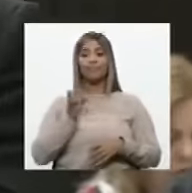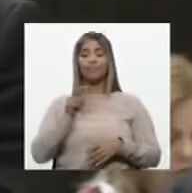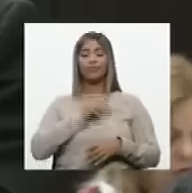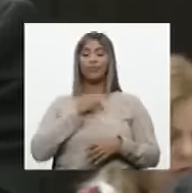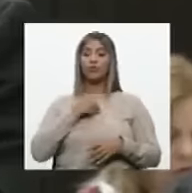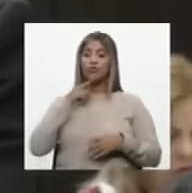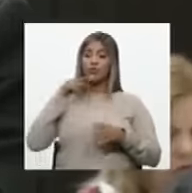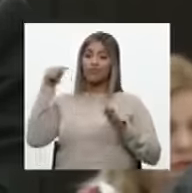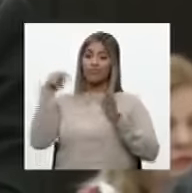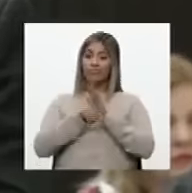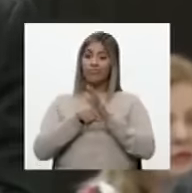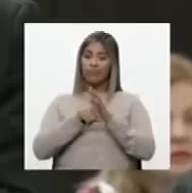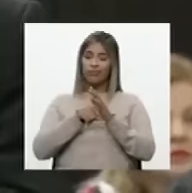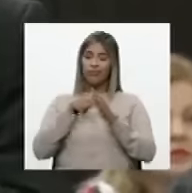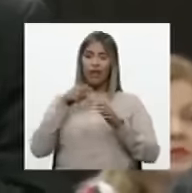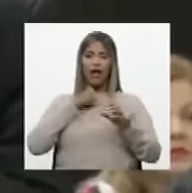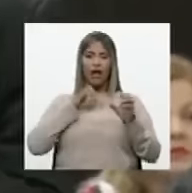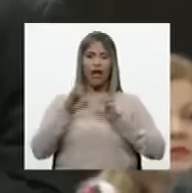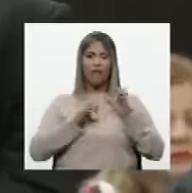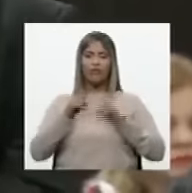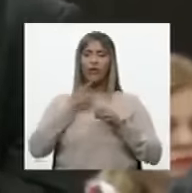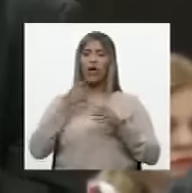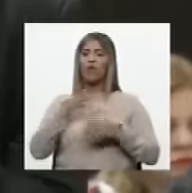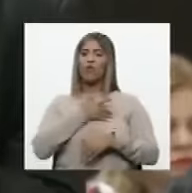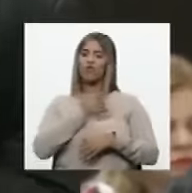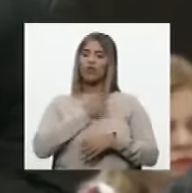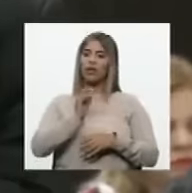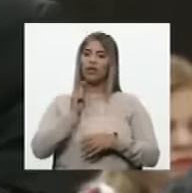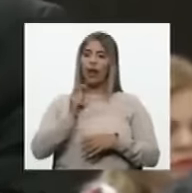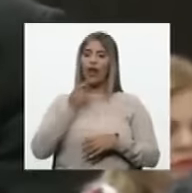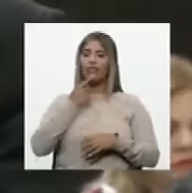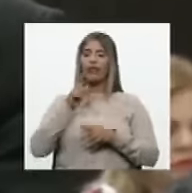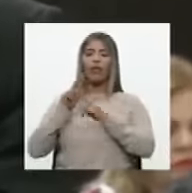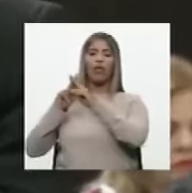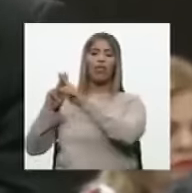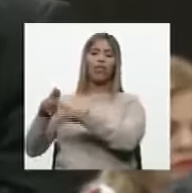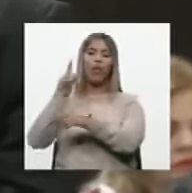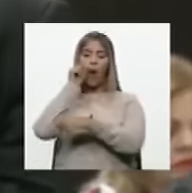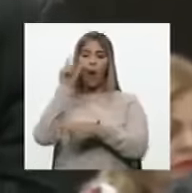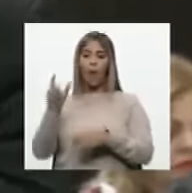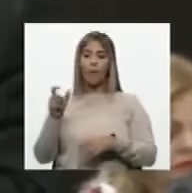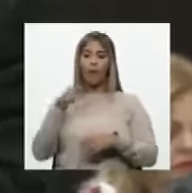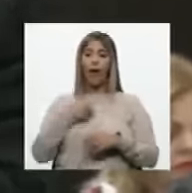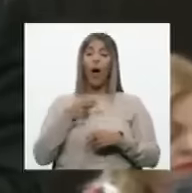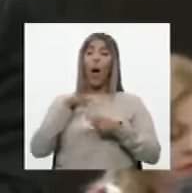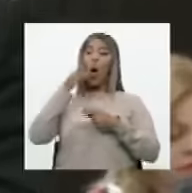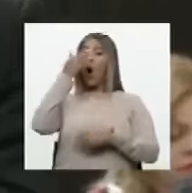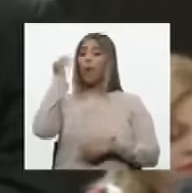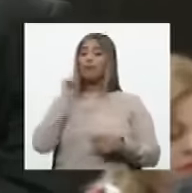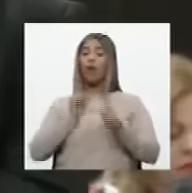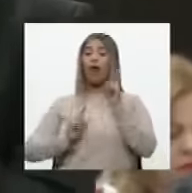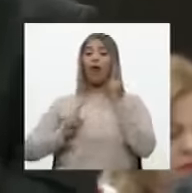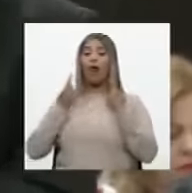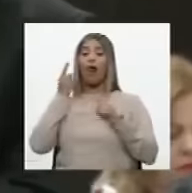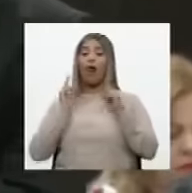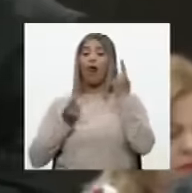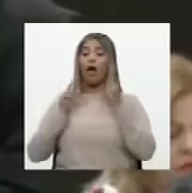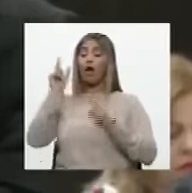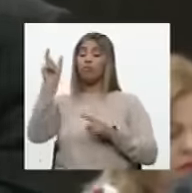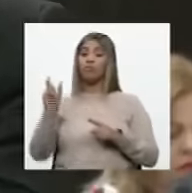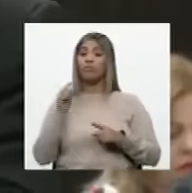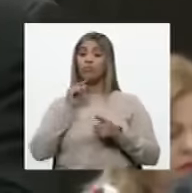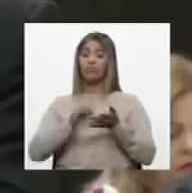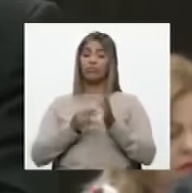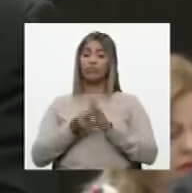tocó estudiar en la universidad en nuestra carrera, se dio a la tarea de olvidarlo. De olvidarlo bajo la excusa de que Medina Angarita